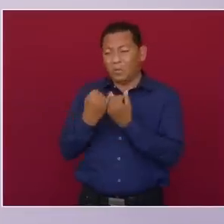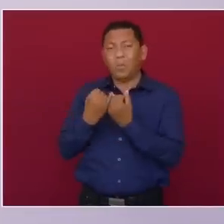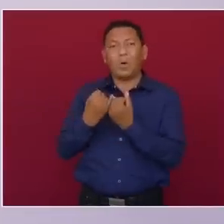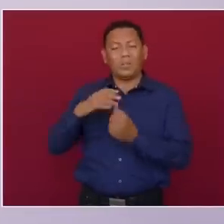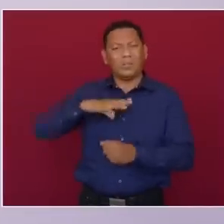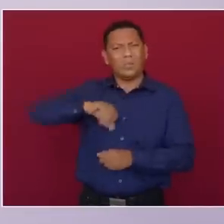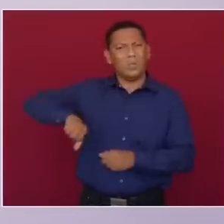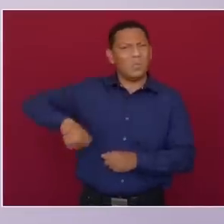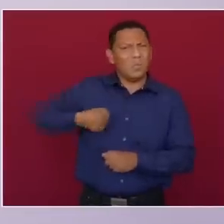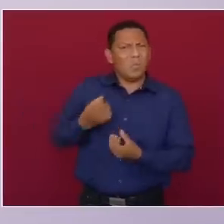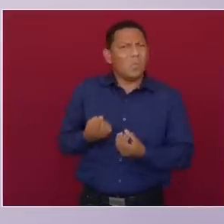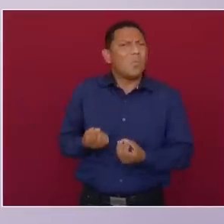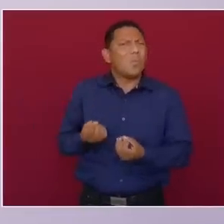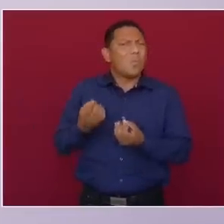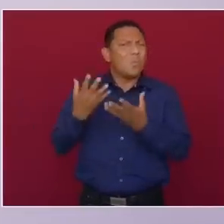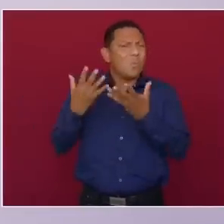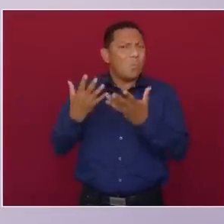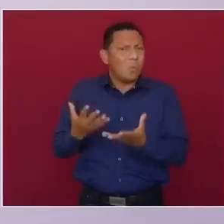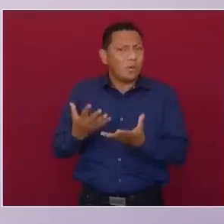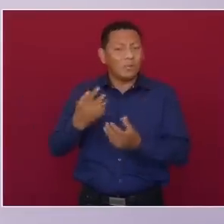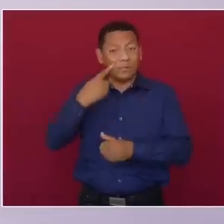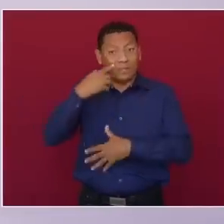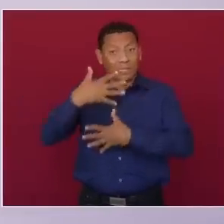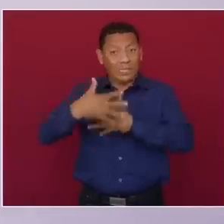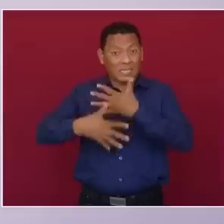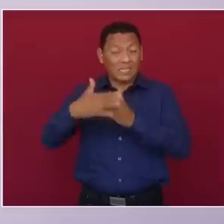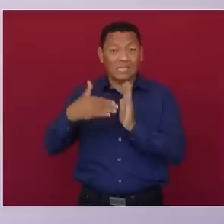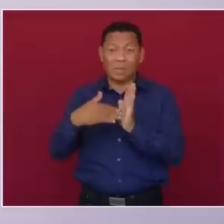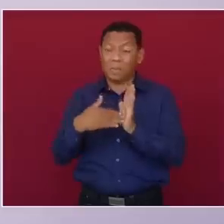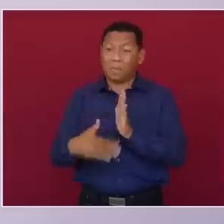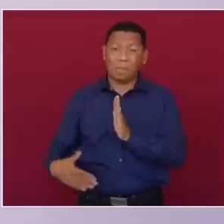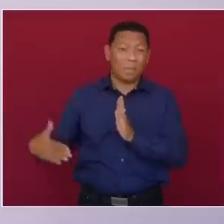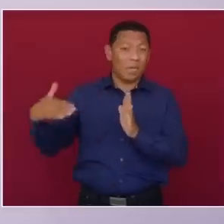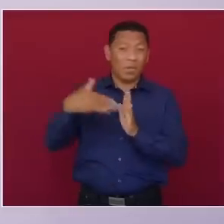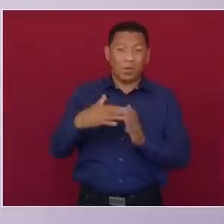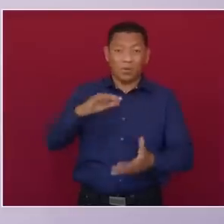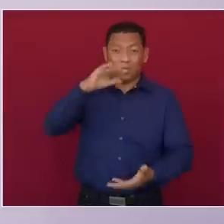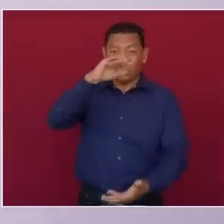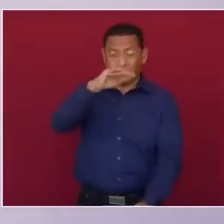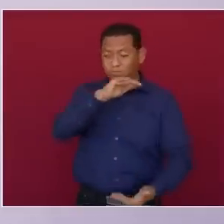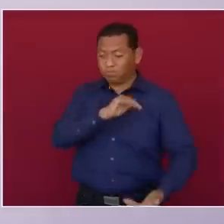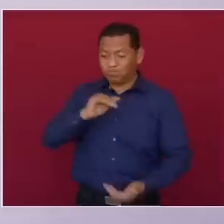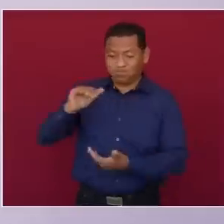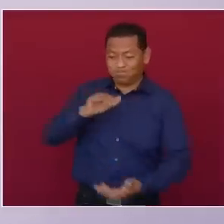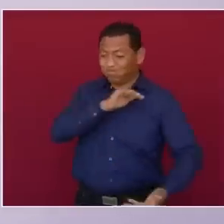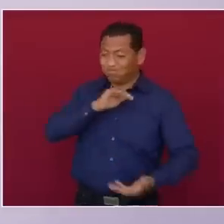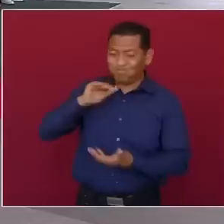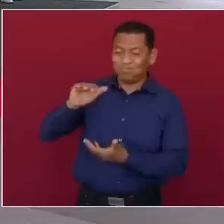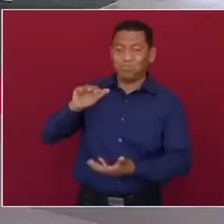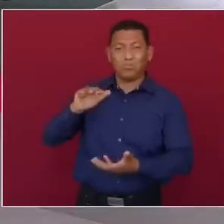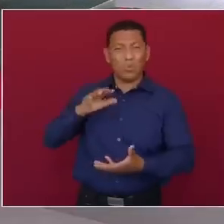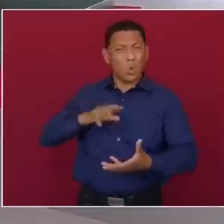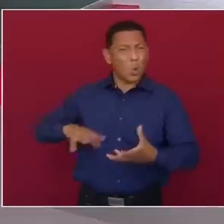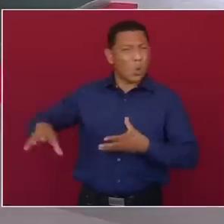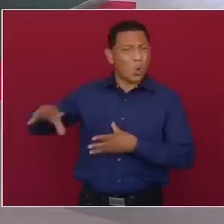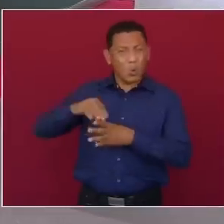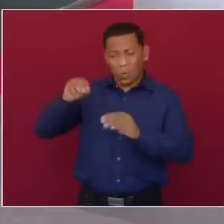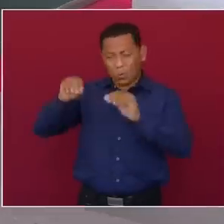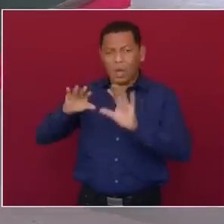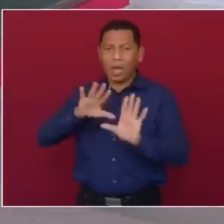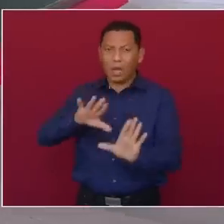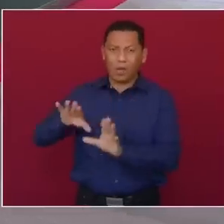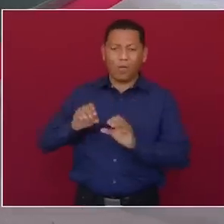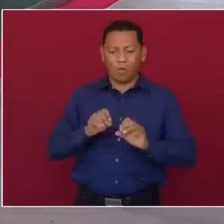una capacidad de almacenamiento de 15 millones de barriles. La integración y el área